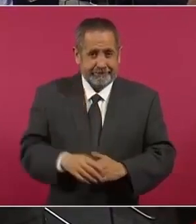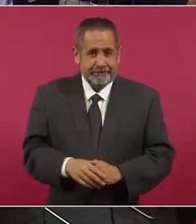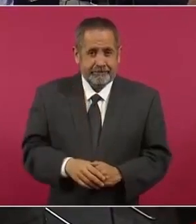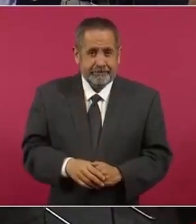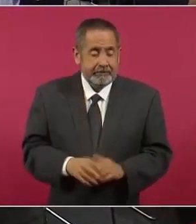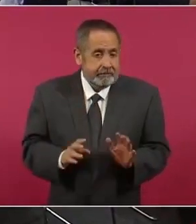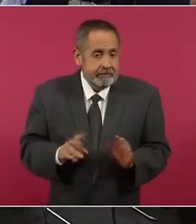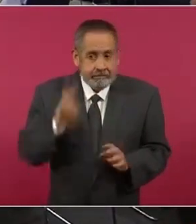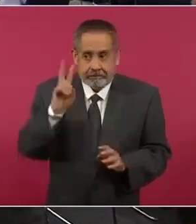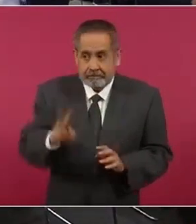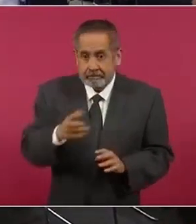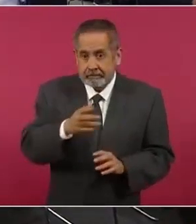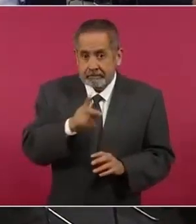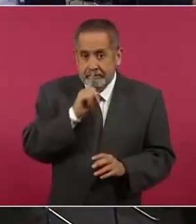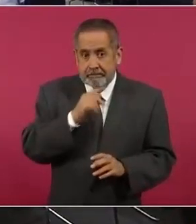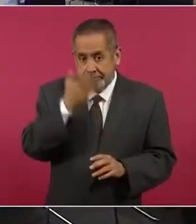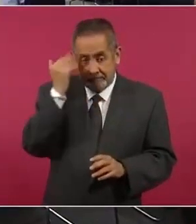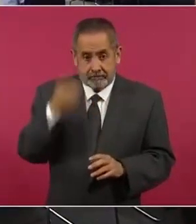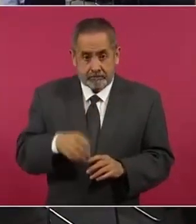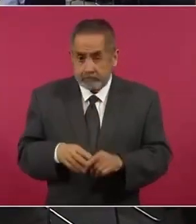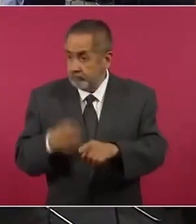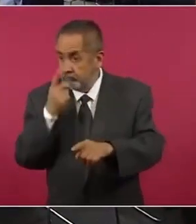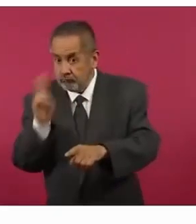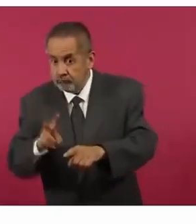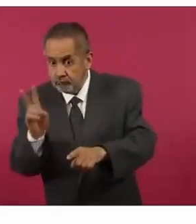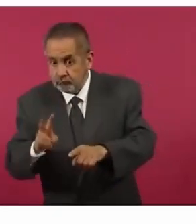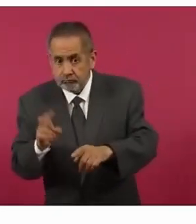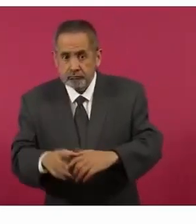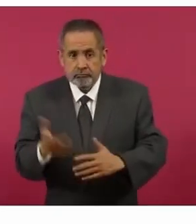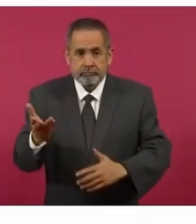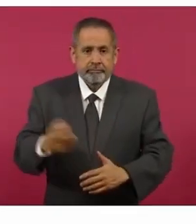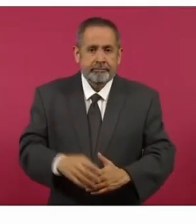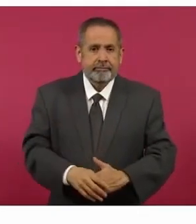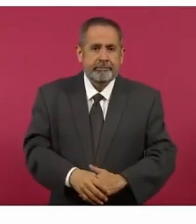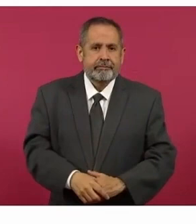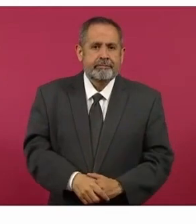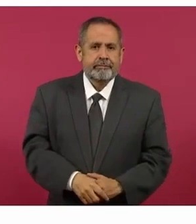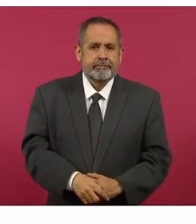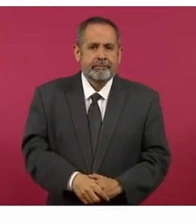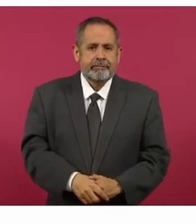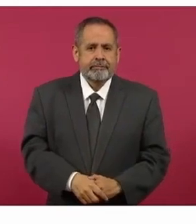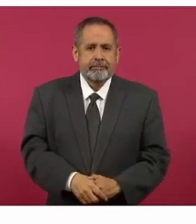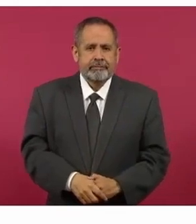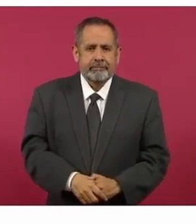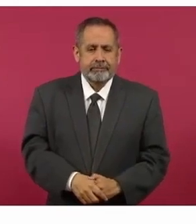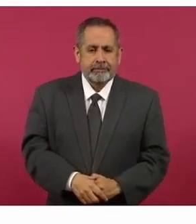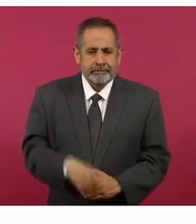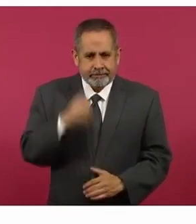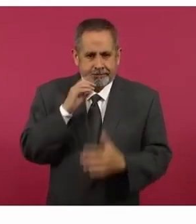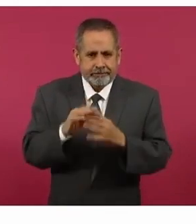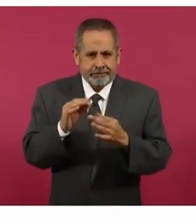ya sabes si sea cierto Sí es verdad Sí